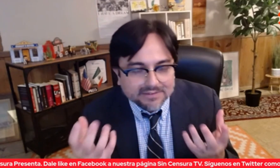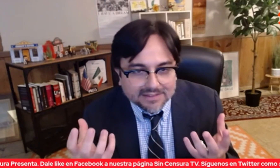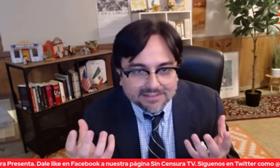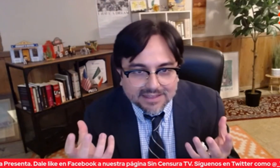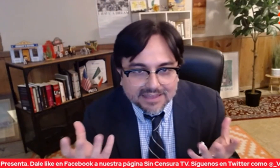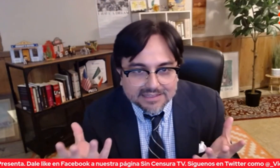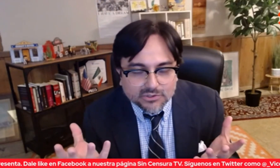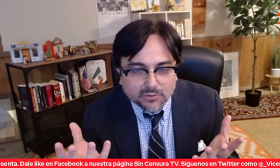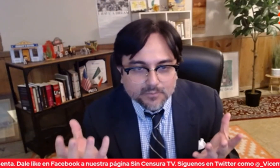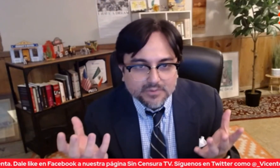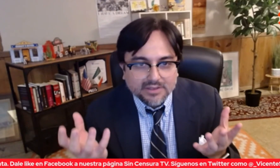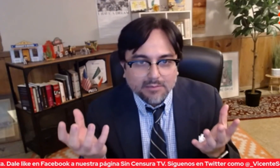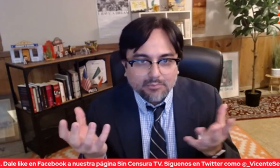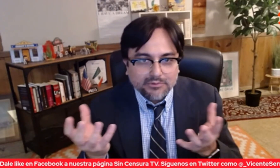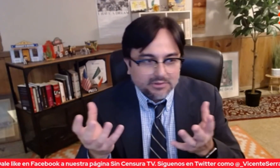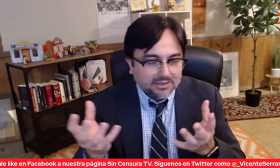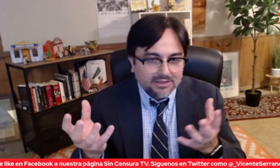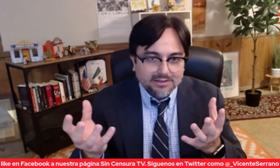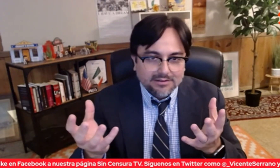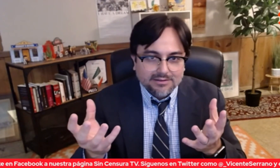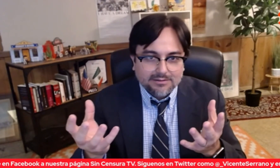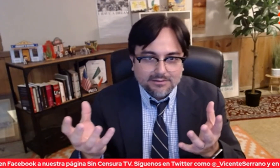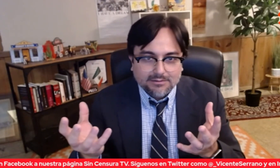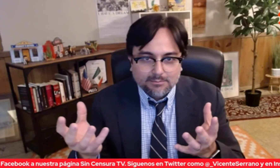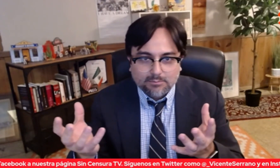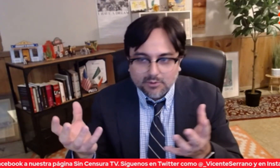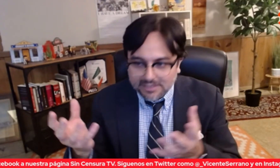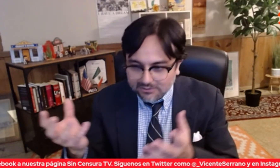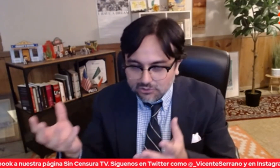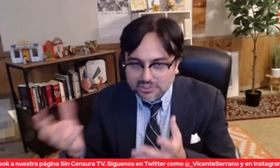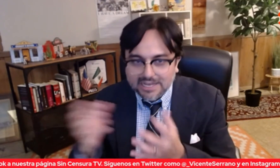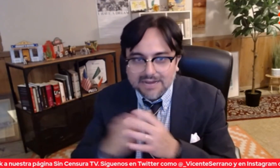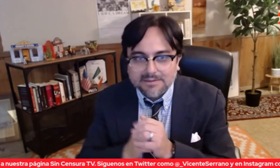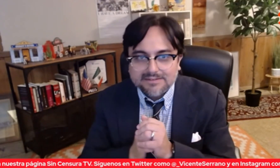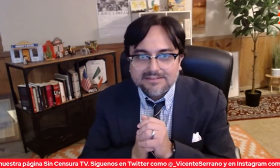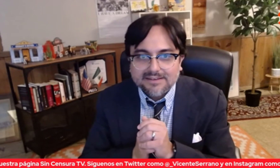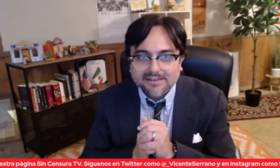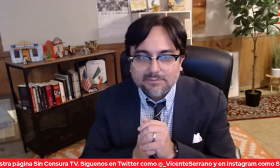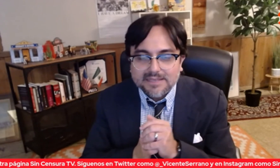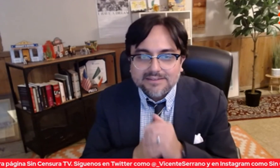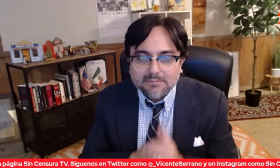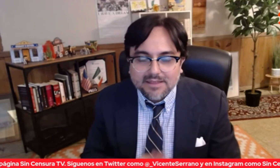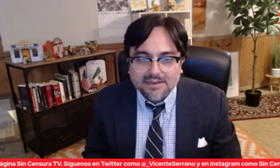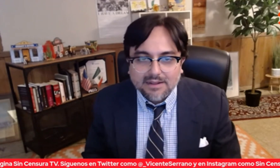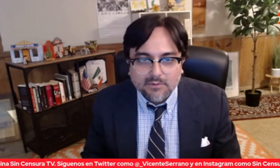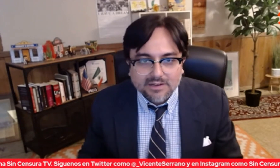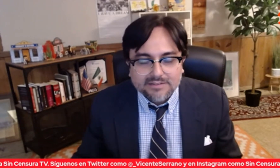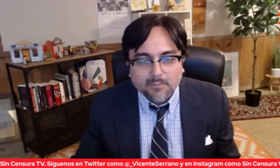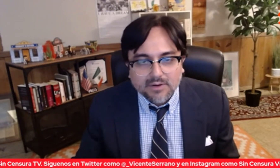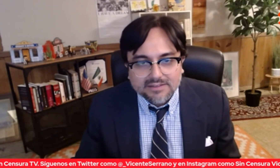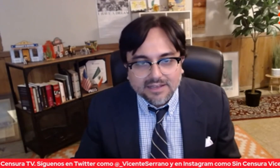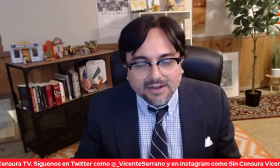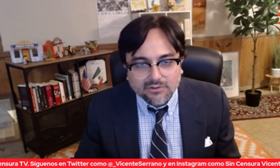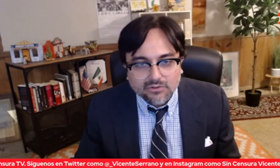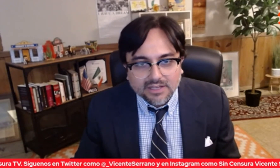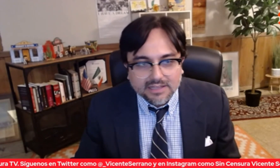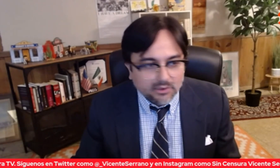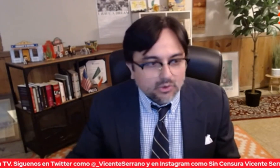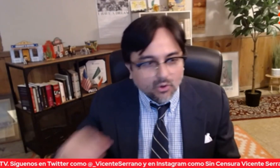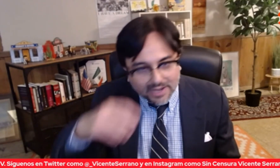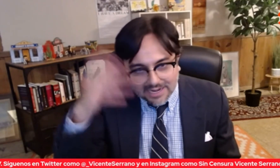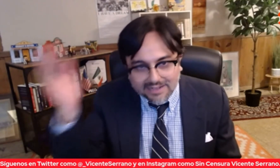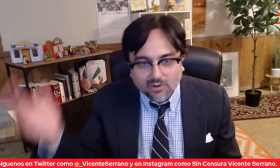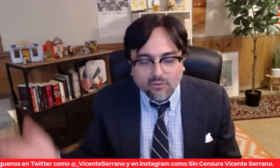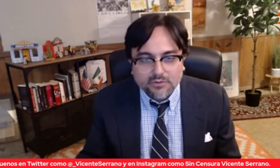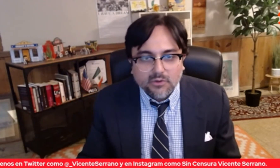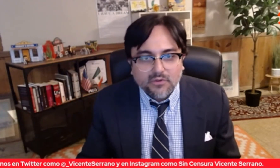que el presidente haya dicho que pues, ¿por qué Xóchitl Gálvez dice que es víctima de la violencia política en razón de género